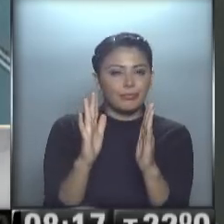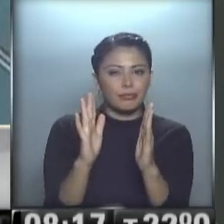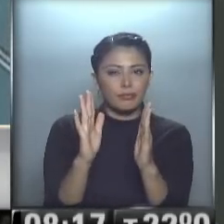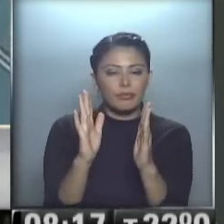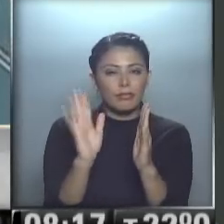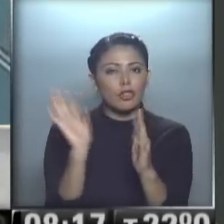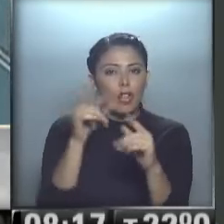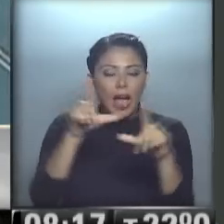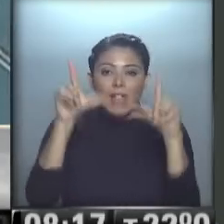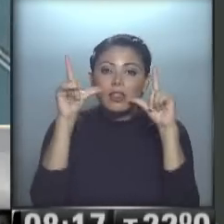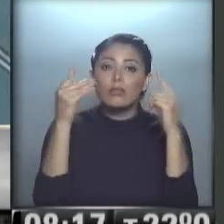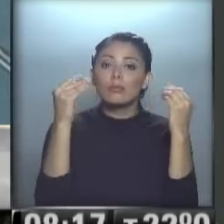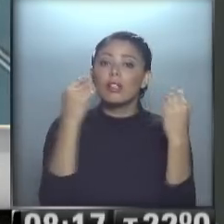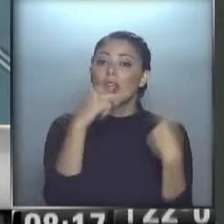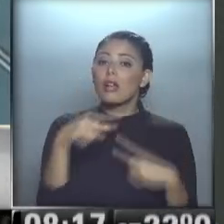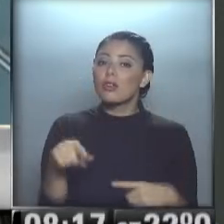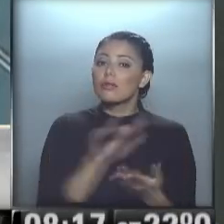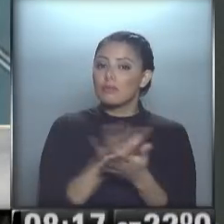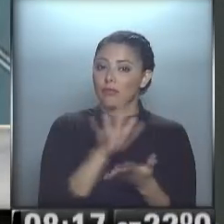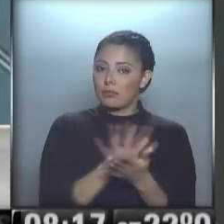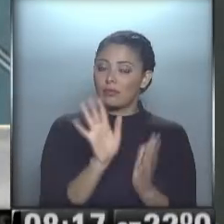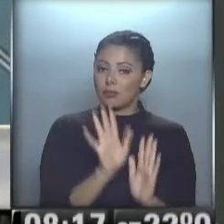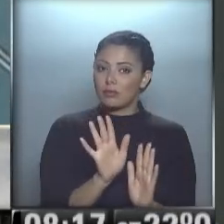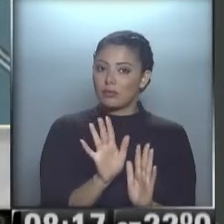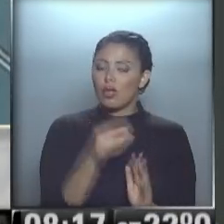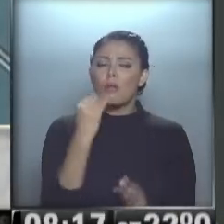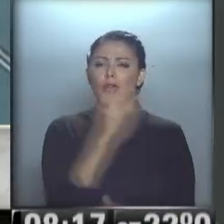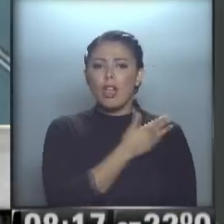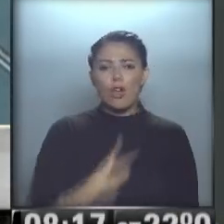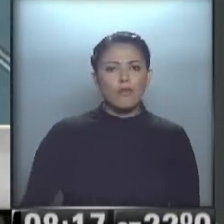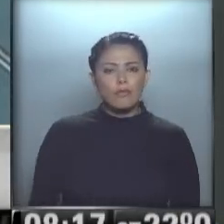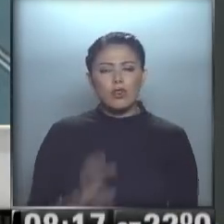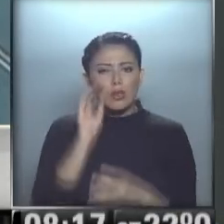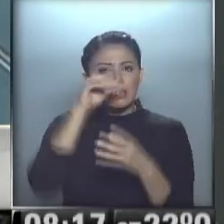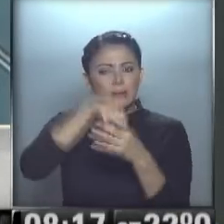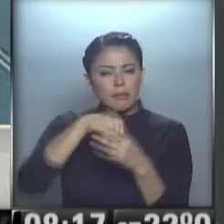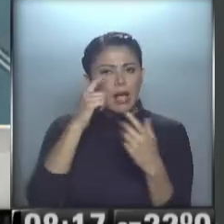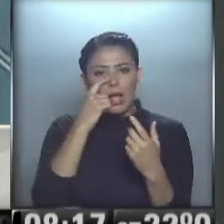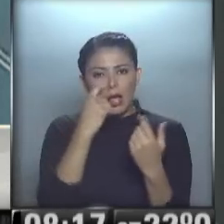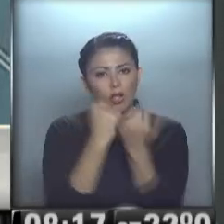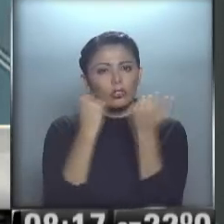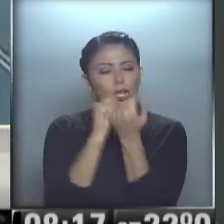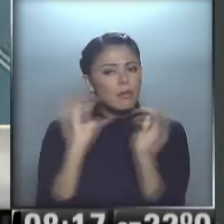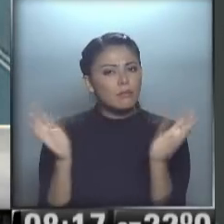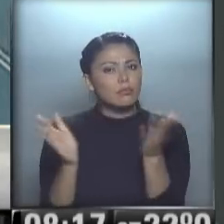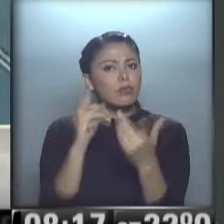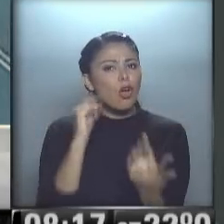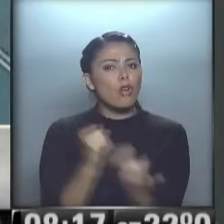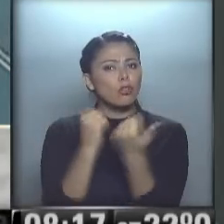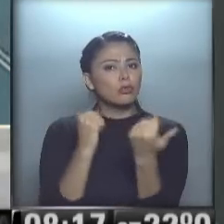la atención porque son productos de carácter sensible Por qué el estado interviene regula y promueve la